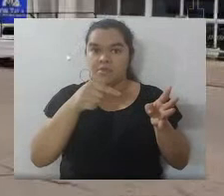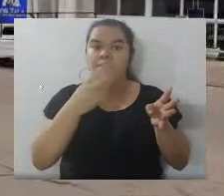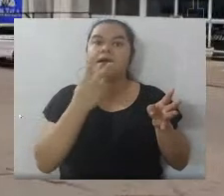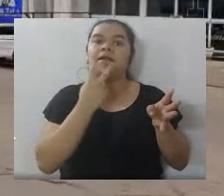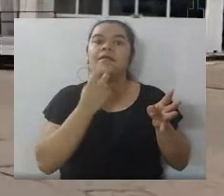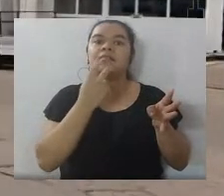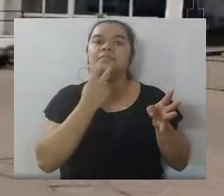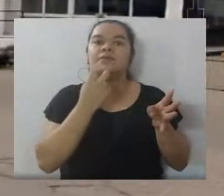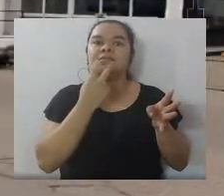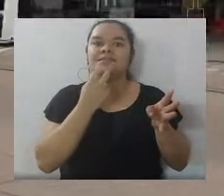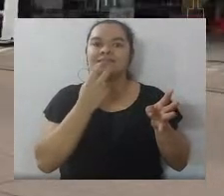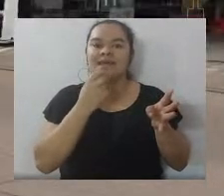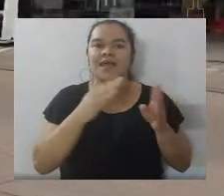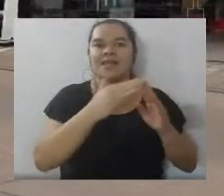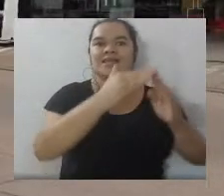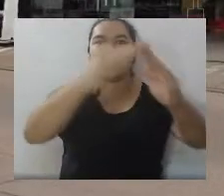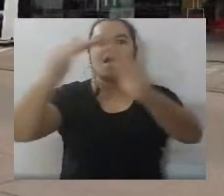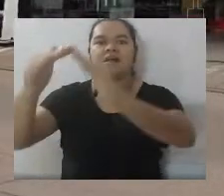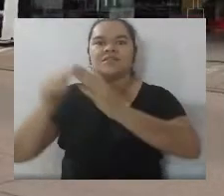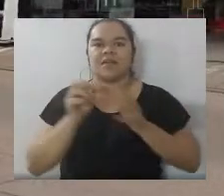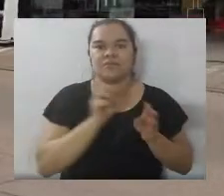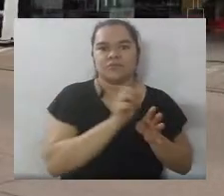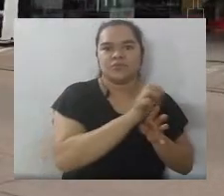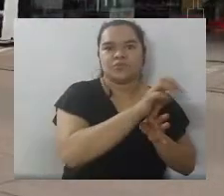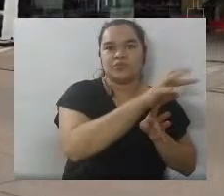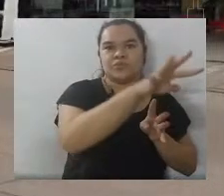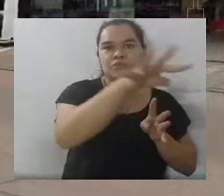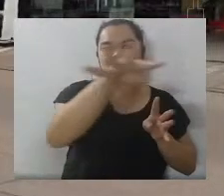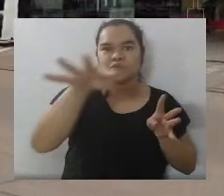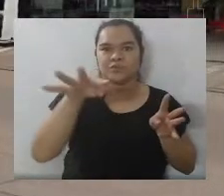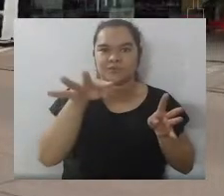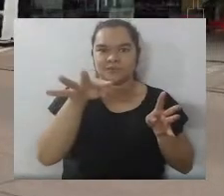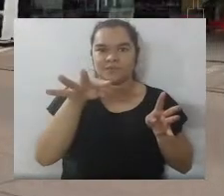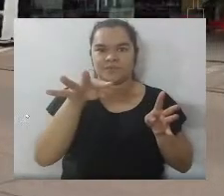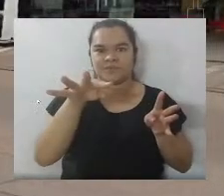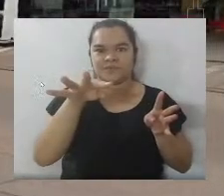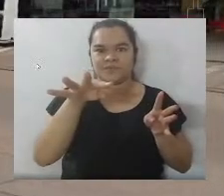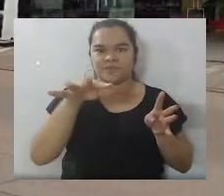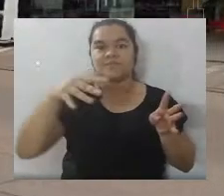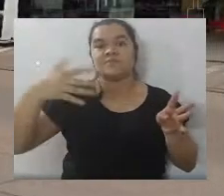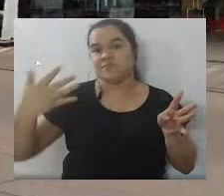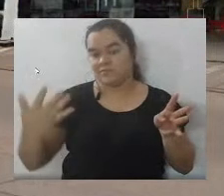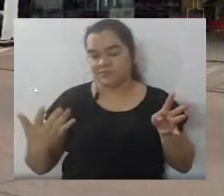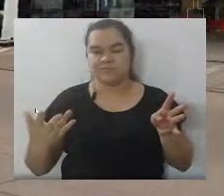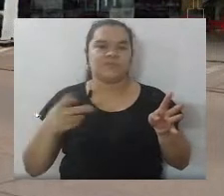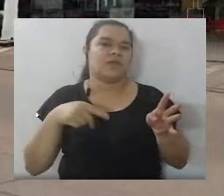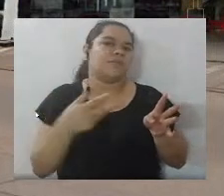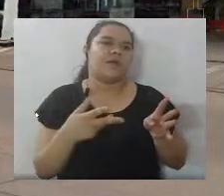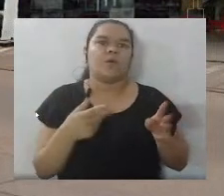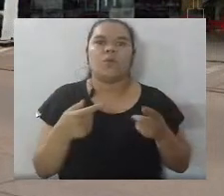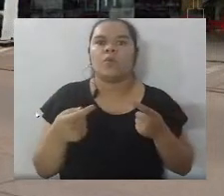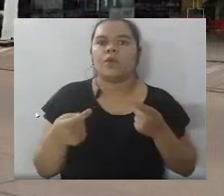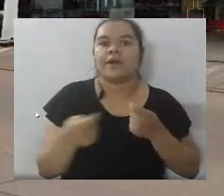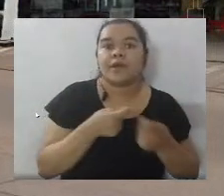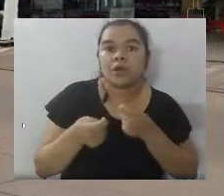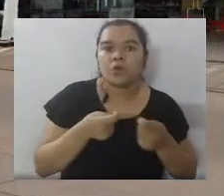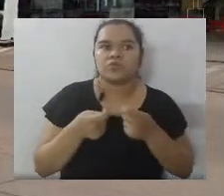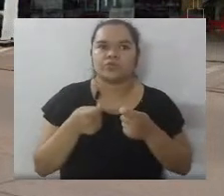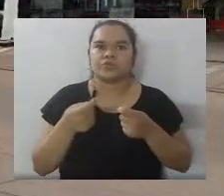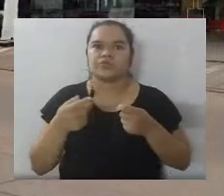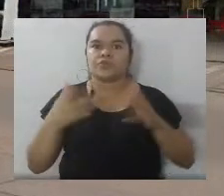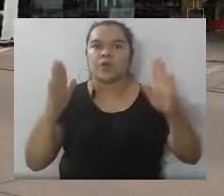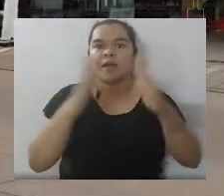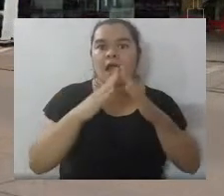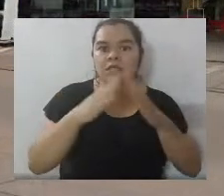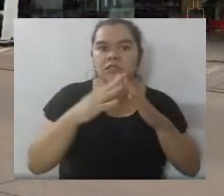y llevada a toda la ciudad. Y en la ciudad, una vez que llegamos a un local, dentro de